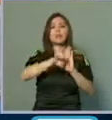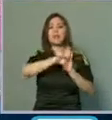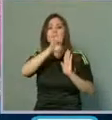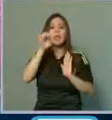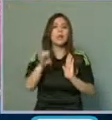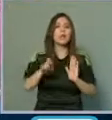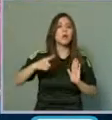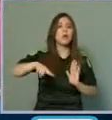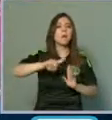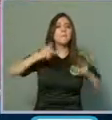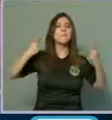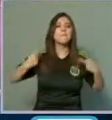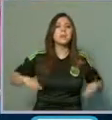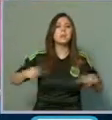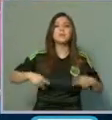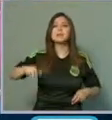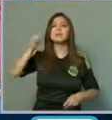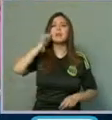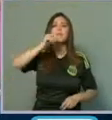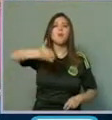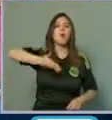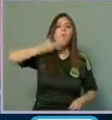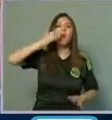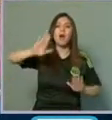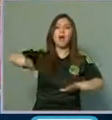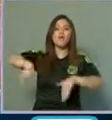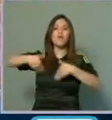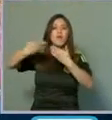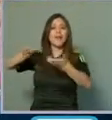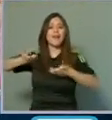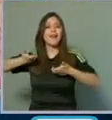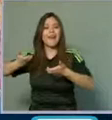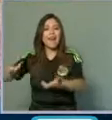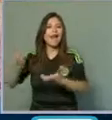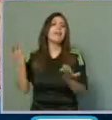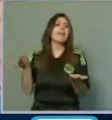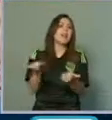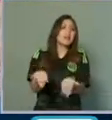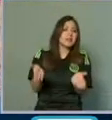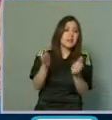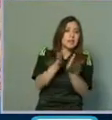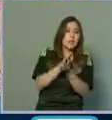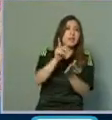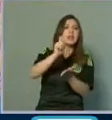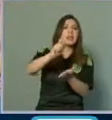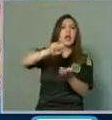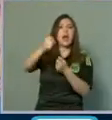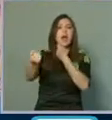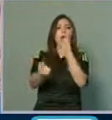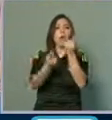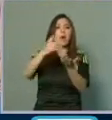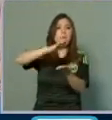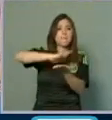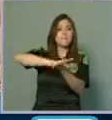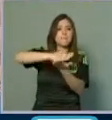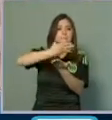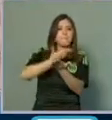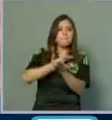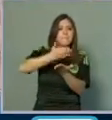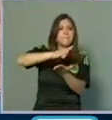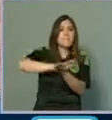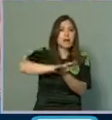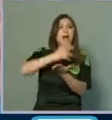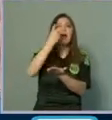comer antojitos en la calle, que la quesadilla y tal, bueno, el hecho de que esté al comal, que tenga un proceso térmico, nos puede